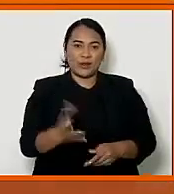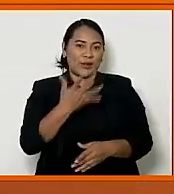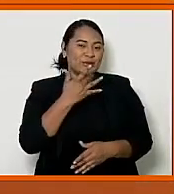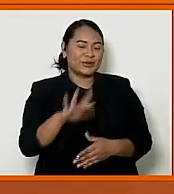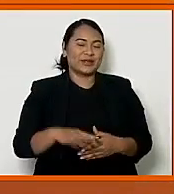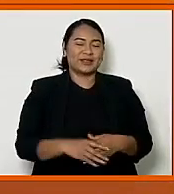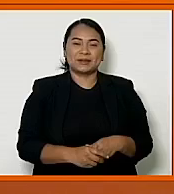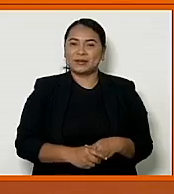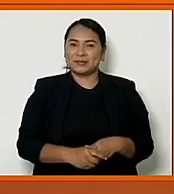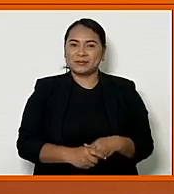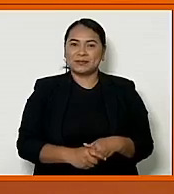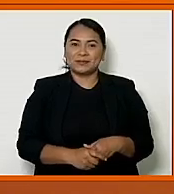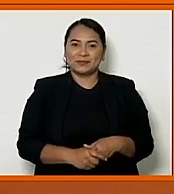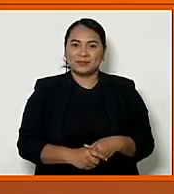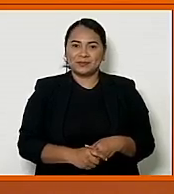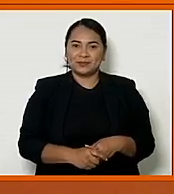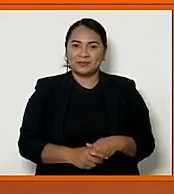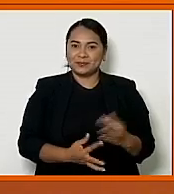suerte.